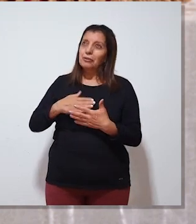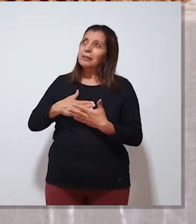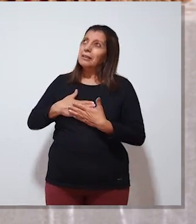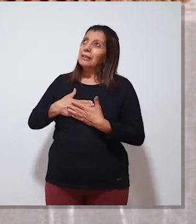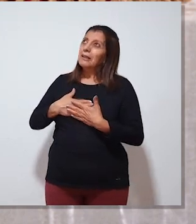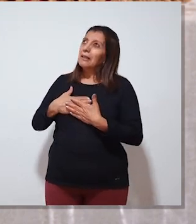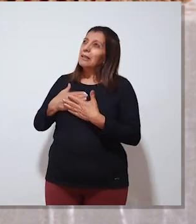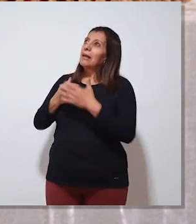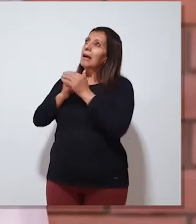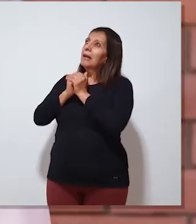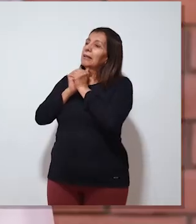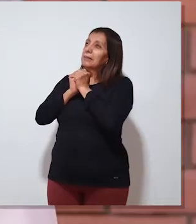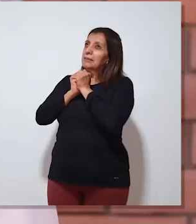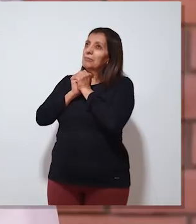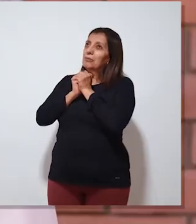y generoso.